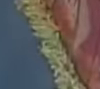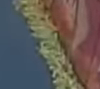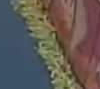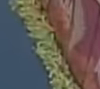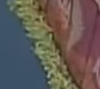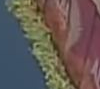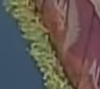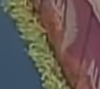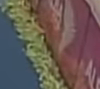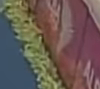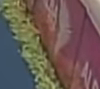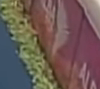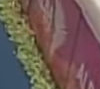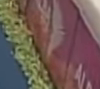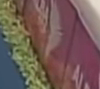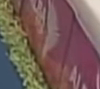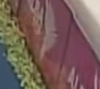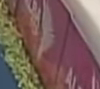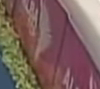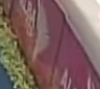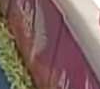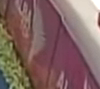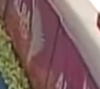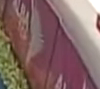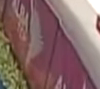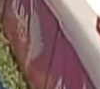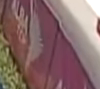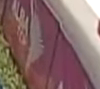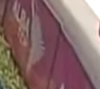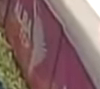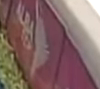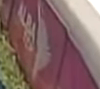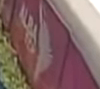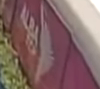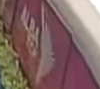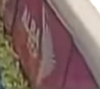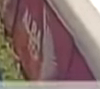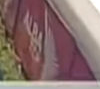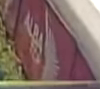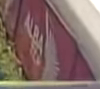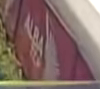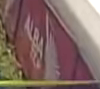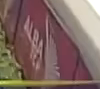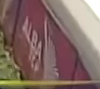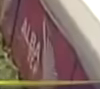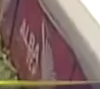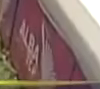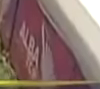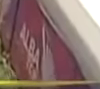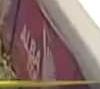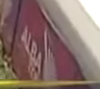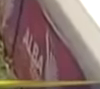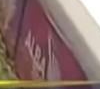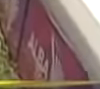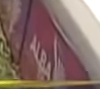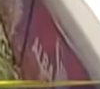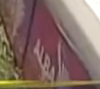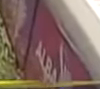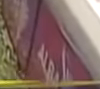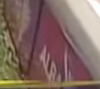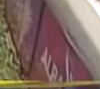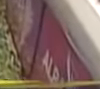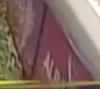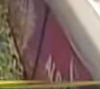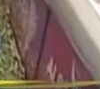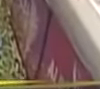primeros ministros, jefes y jefas de delegación presentes, presidente